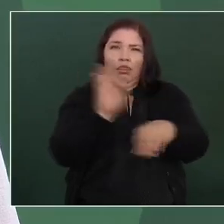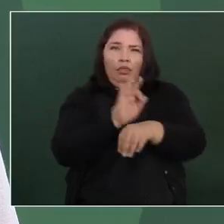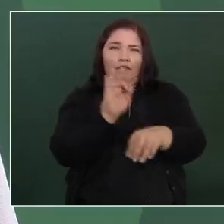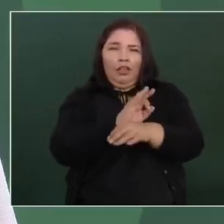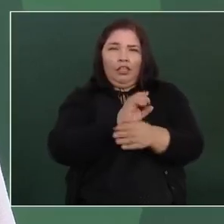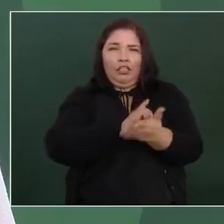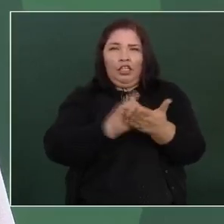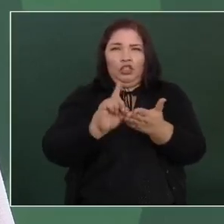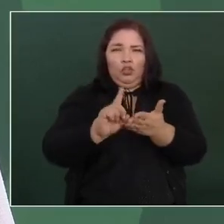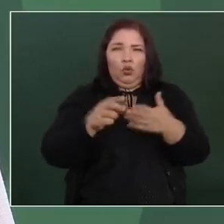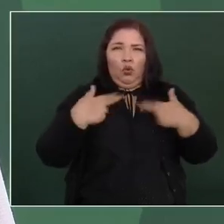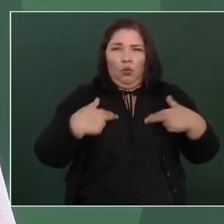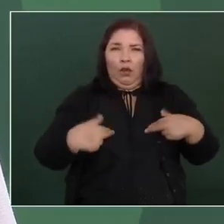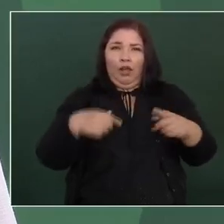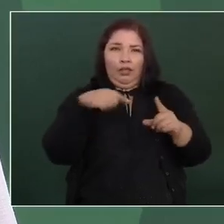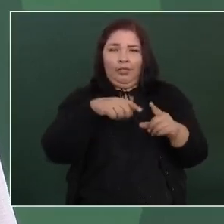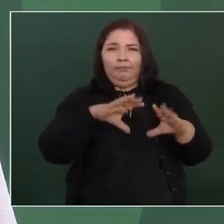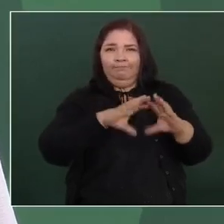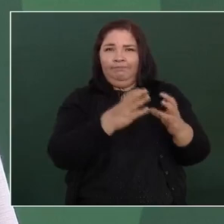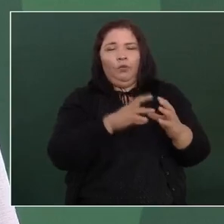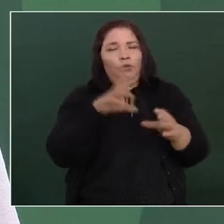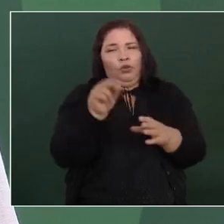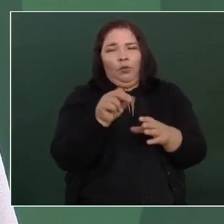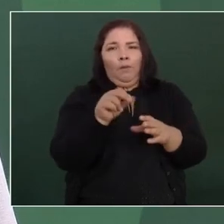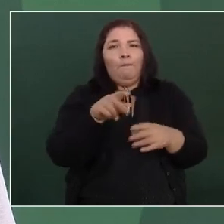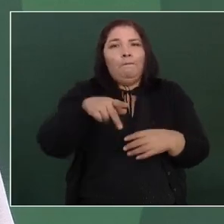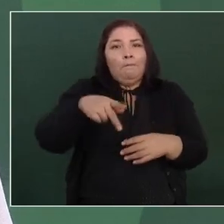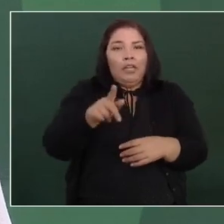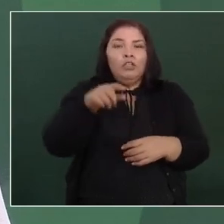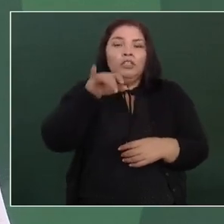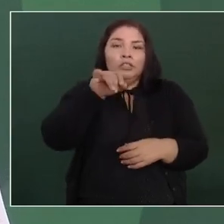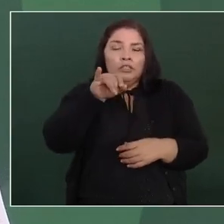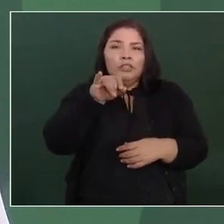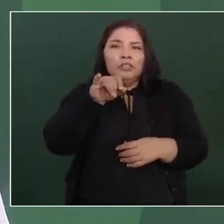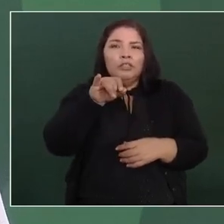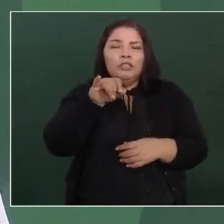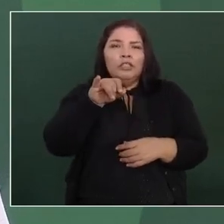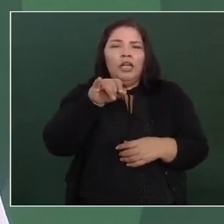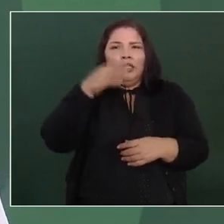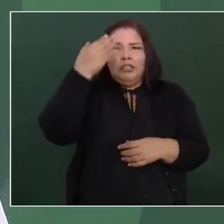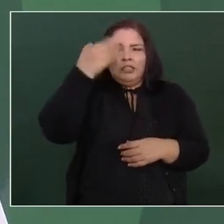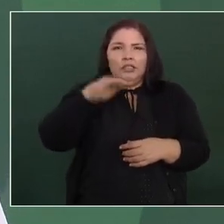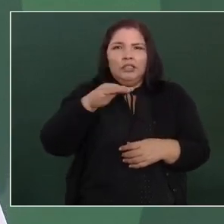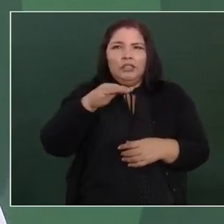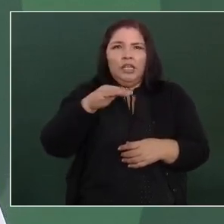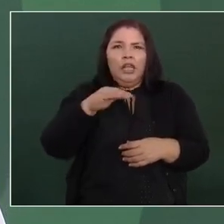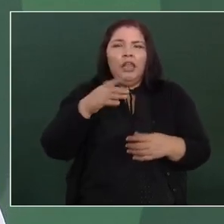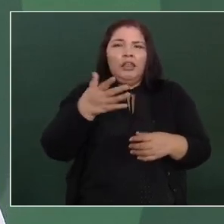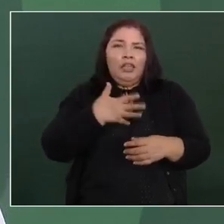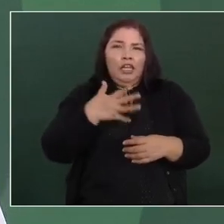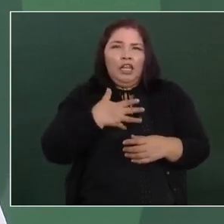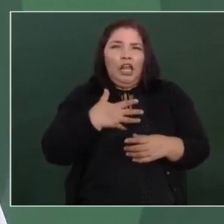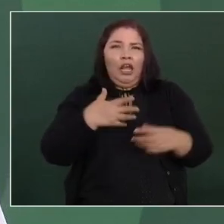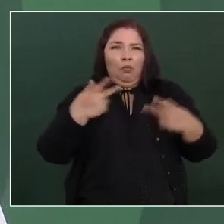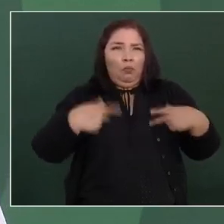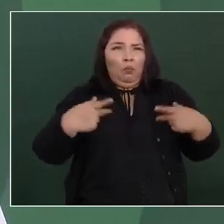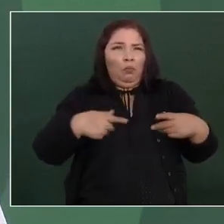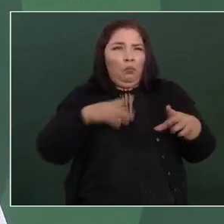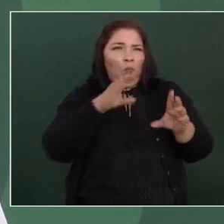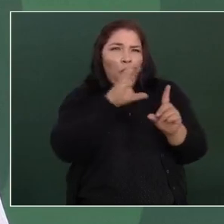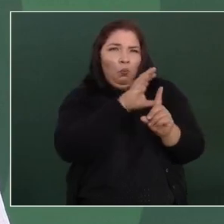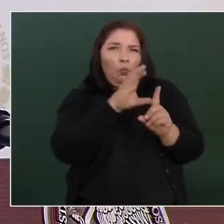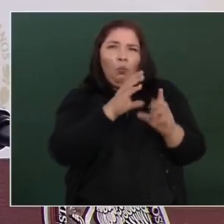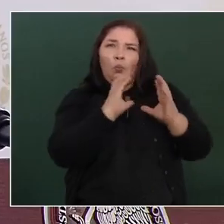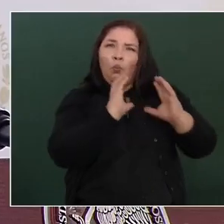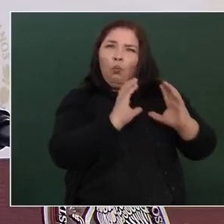derechos humanos del Gobierno de México, sí contaba, según sabemos, con medidas de protección por parte